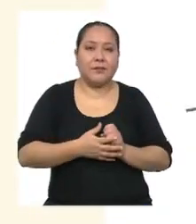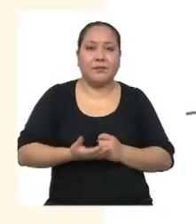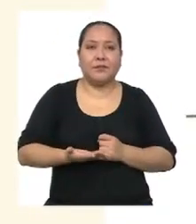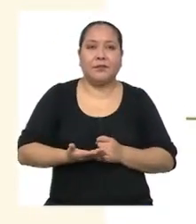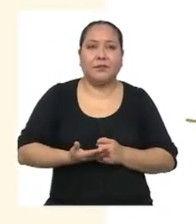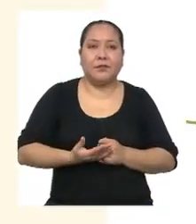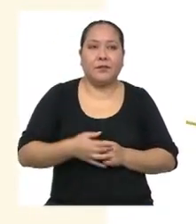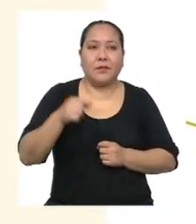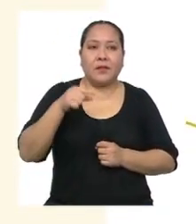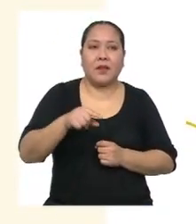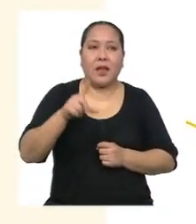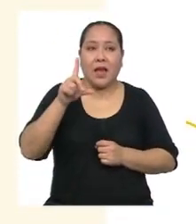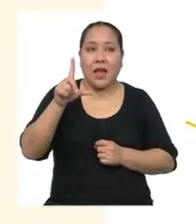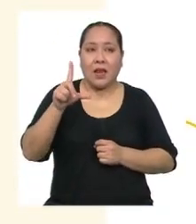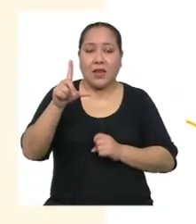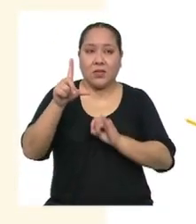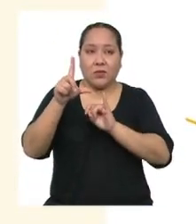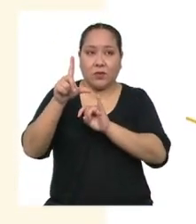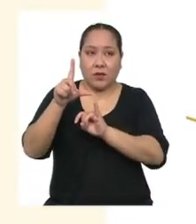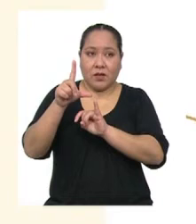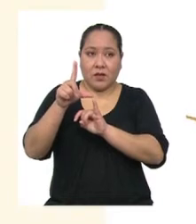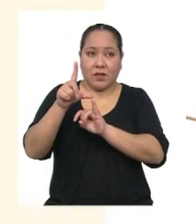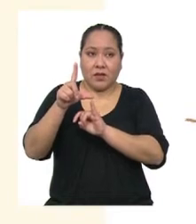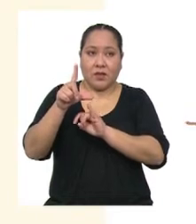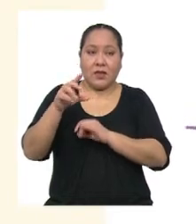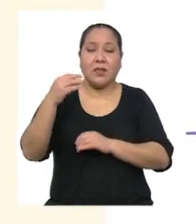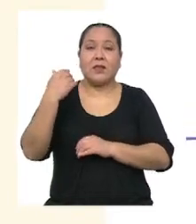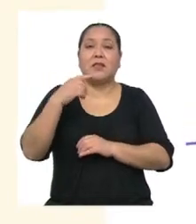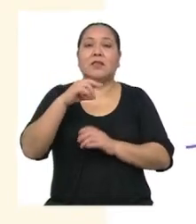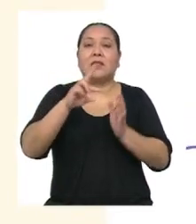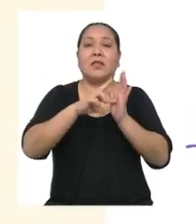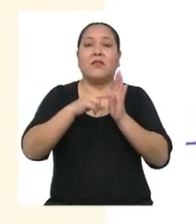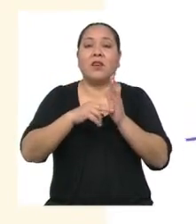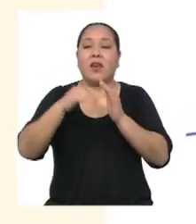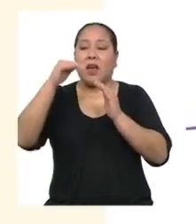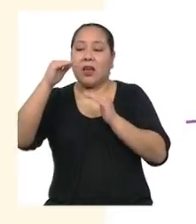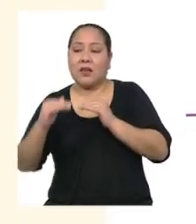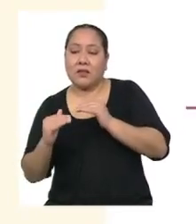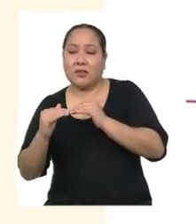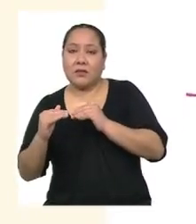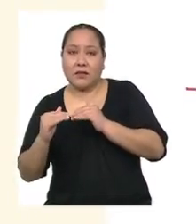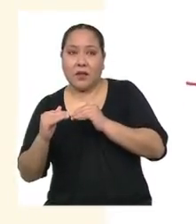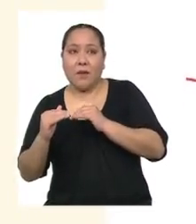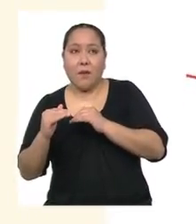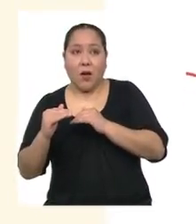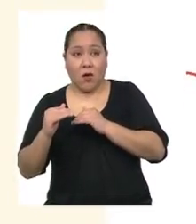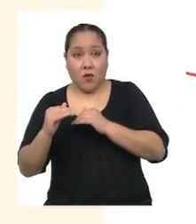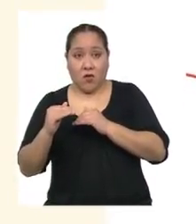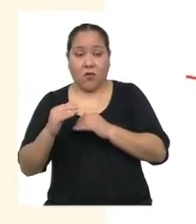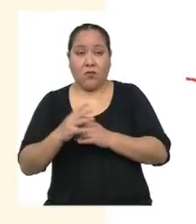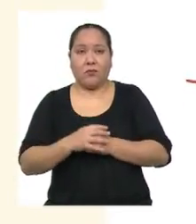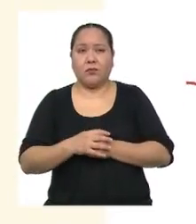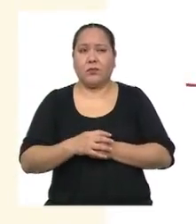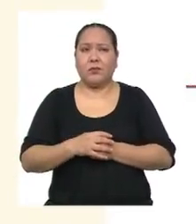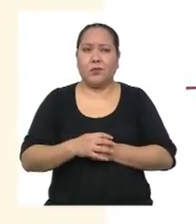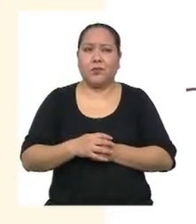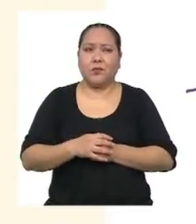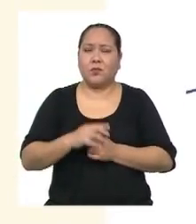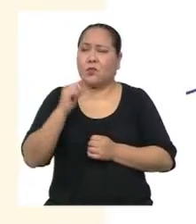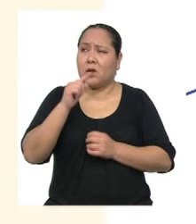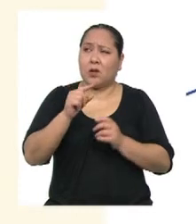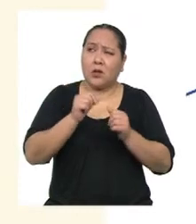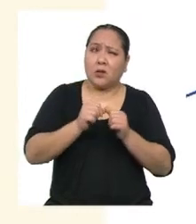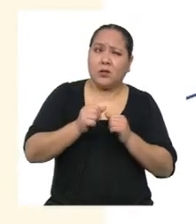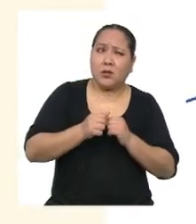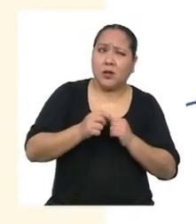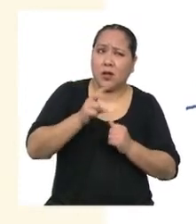donde L sub i se refiere al límite inferior del intervalo modal, que en este